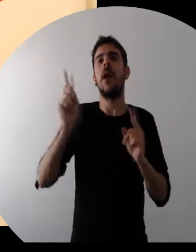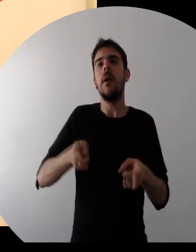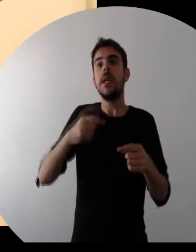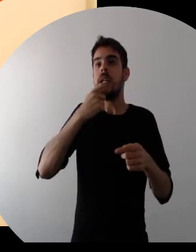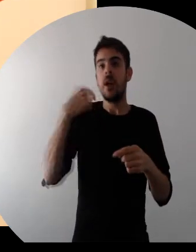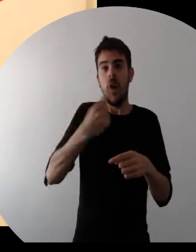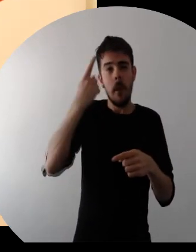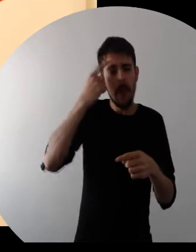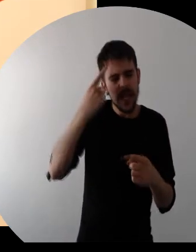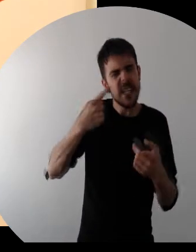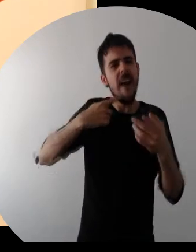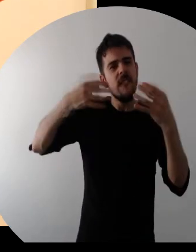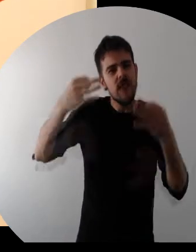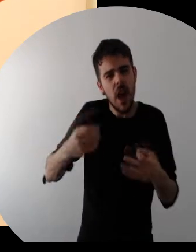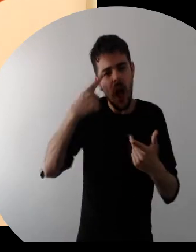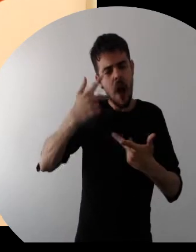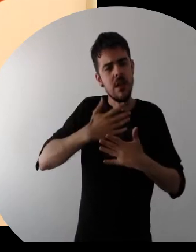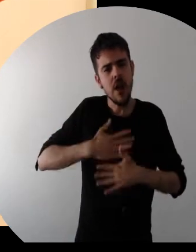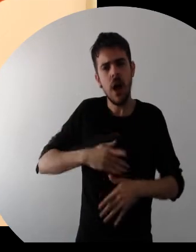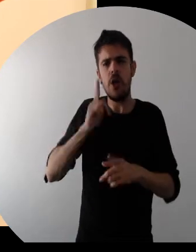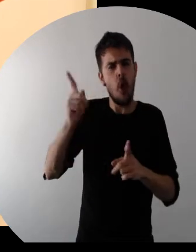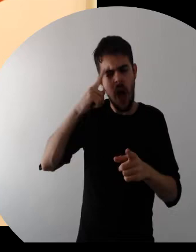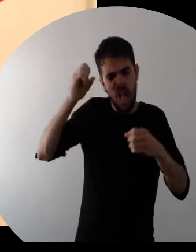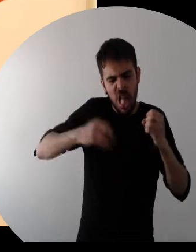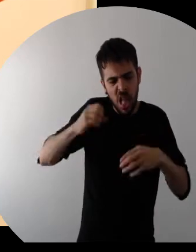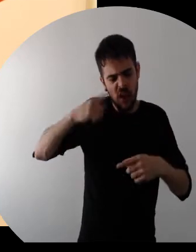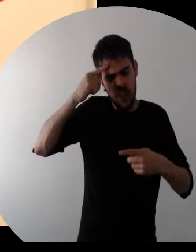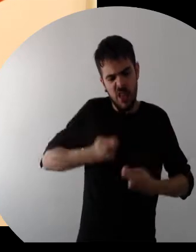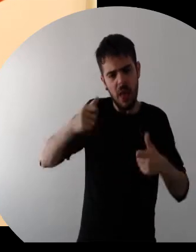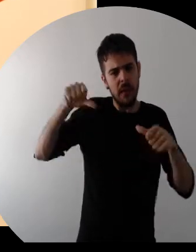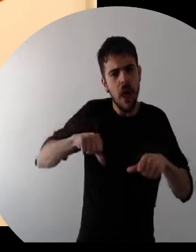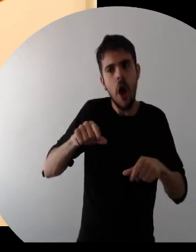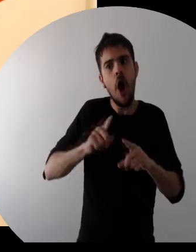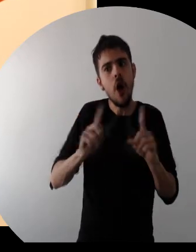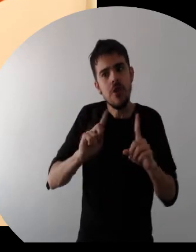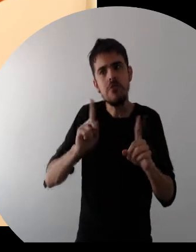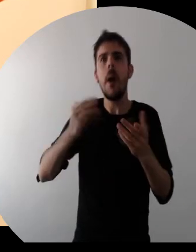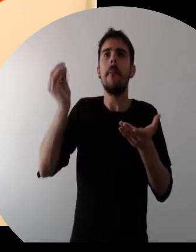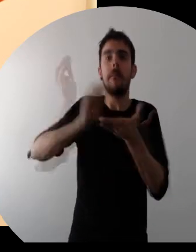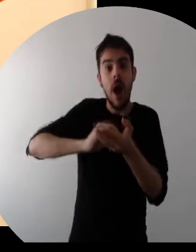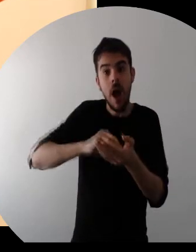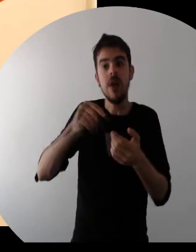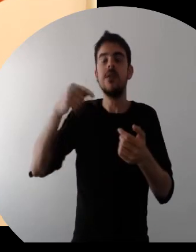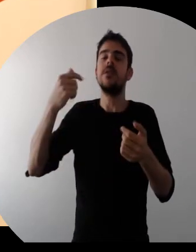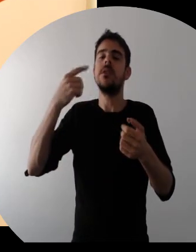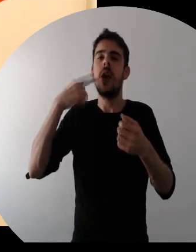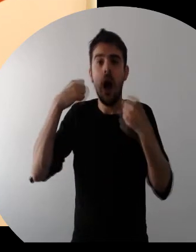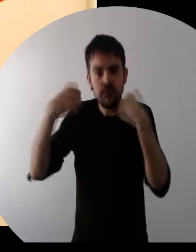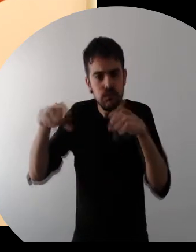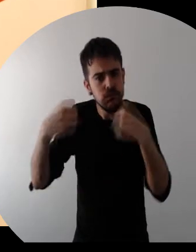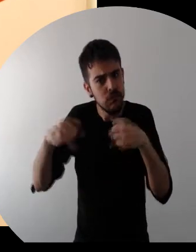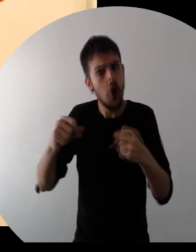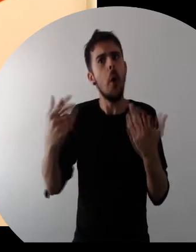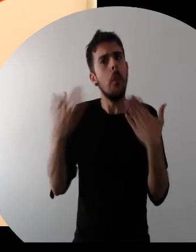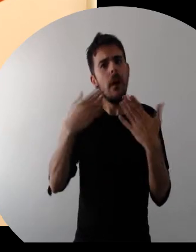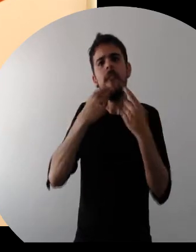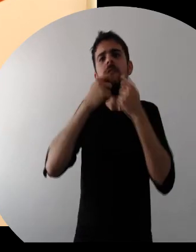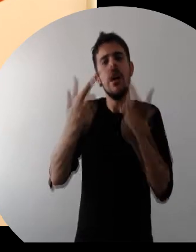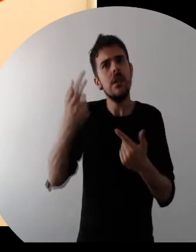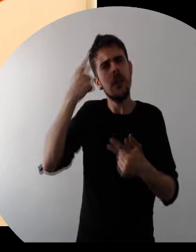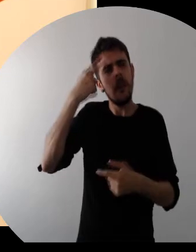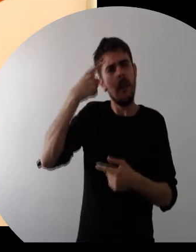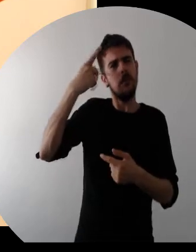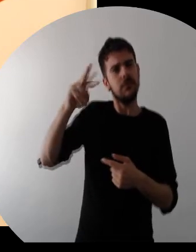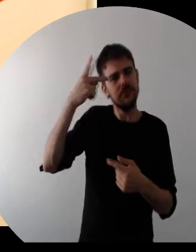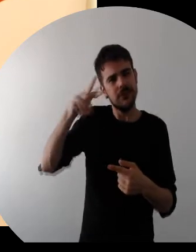pensar correctamente, sanamente y no nos hostigamos en el autodiálogo, y por otro lado hacemos ejercicio, podemos ponernos más frecuentemente